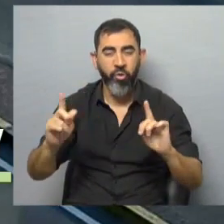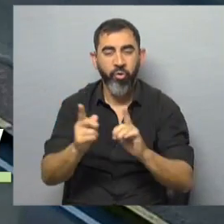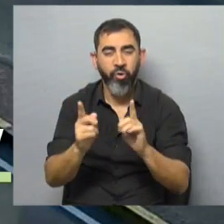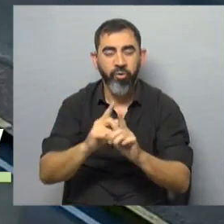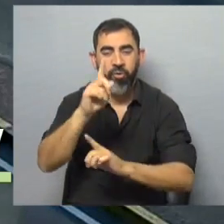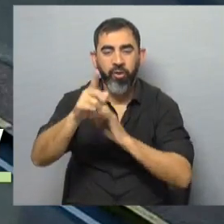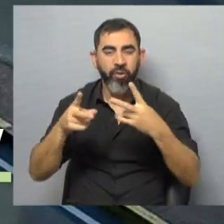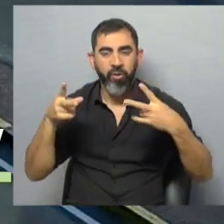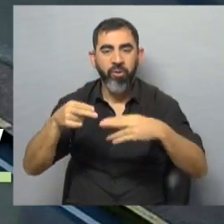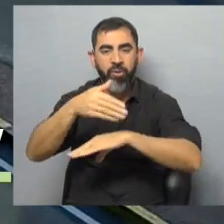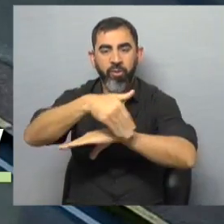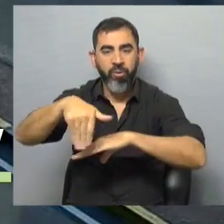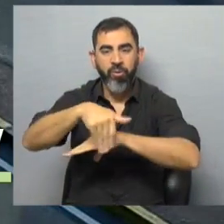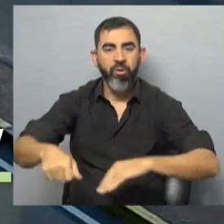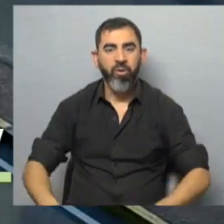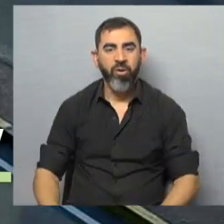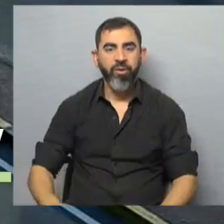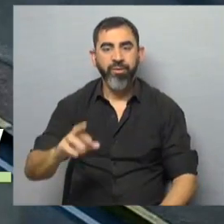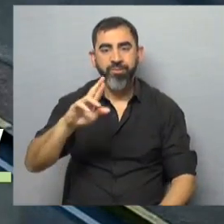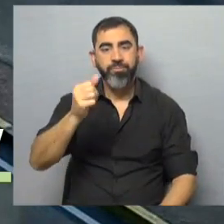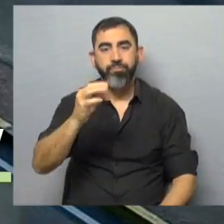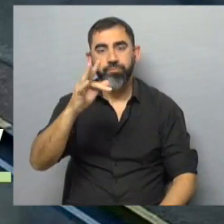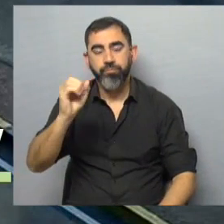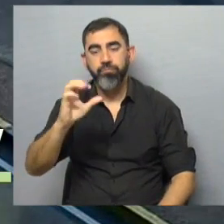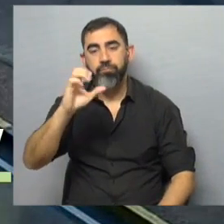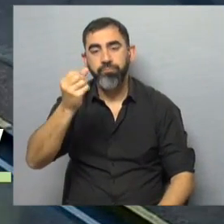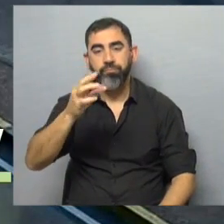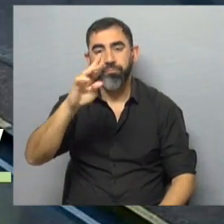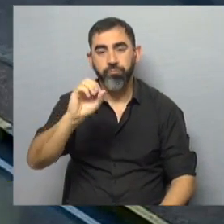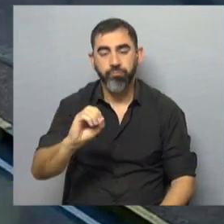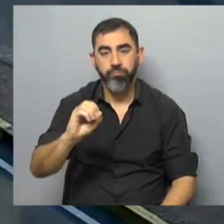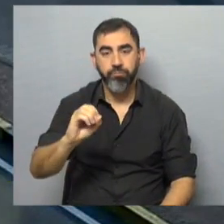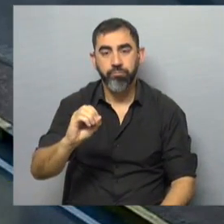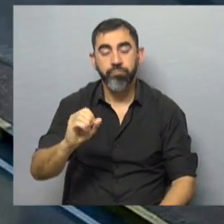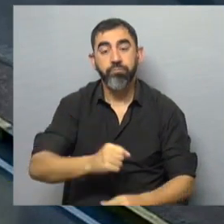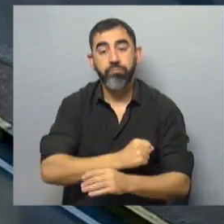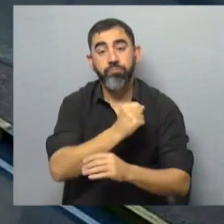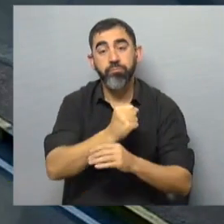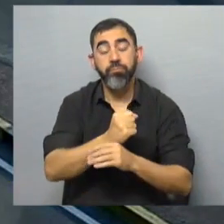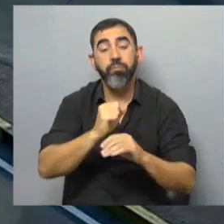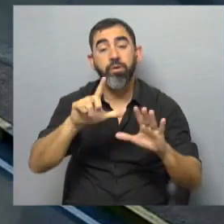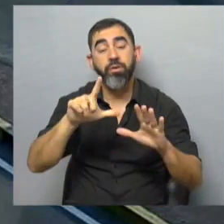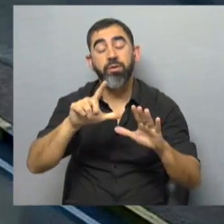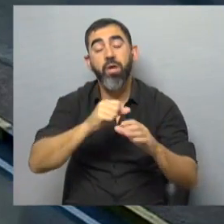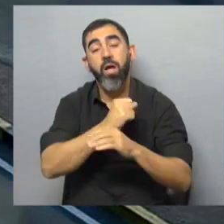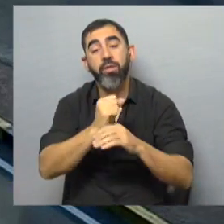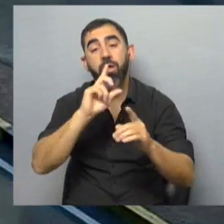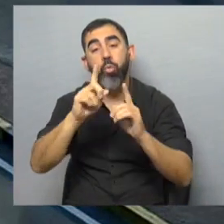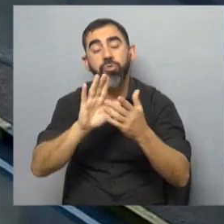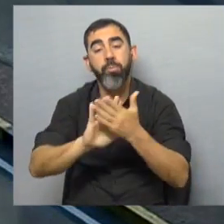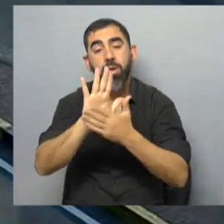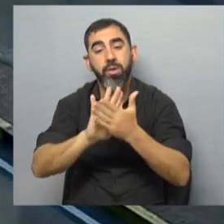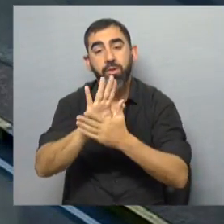de cortes e interrupciones. Molinos de Rafo entre Camino Castro y General Hornos. Esto estará cortado de 7 a 11 por trabajo de